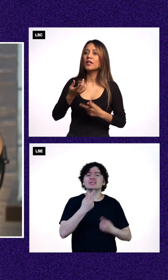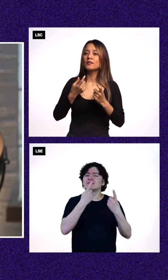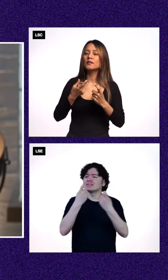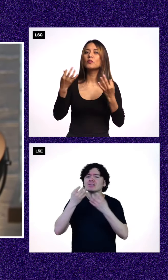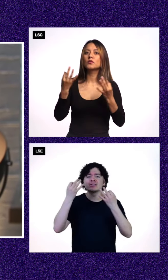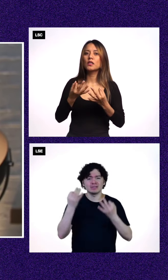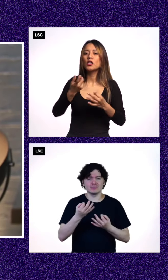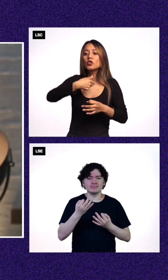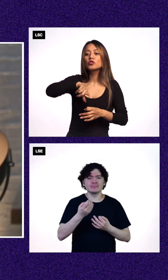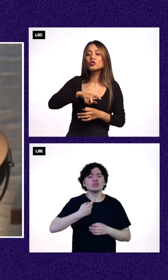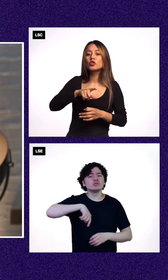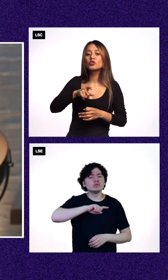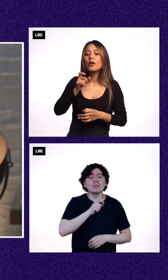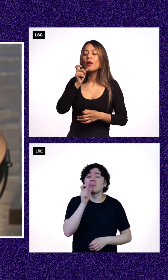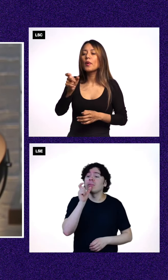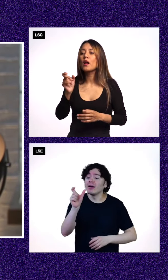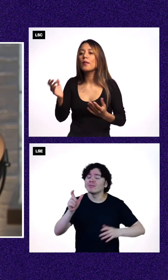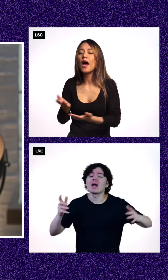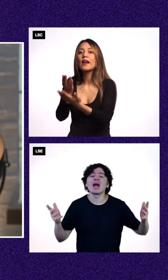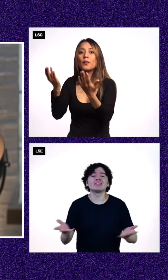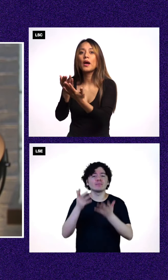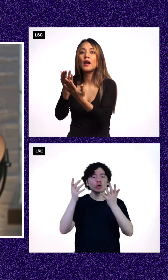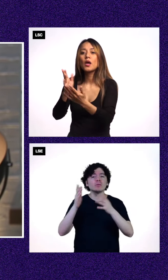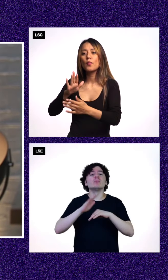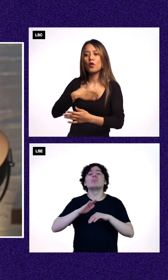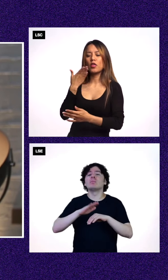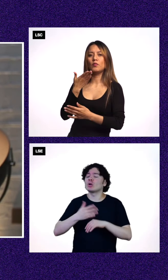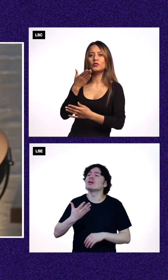que comprendamos el poder del ánimo.